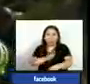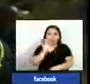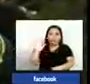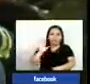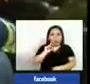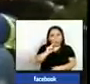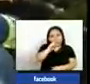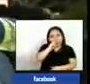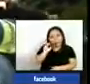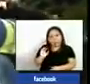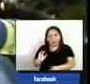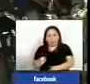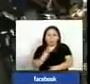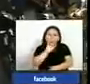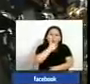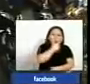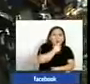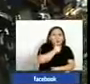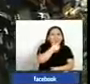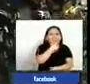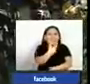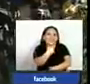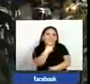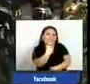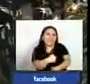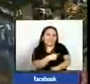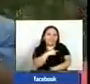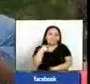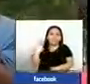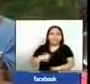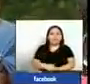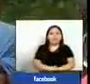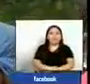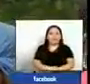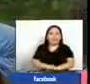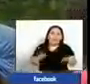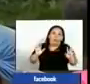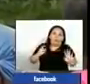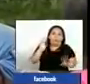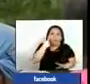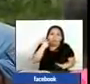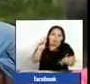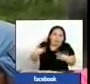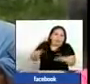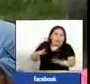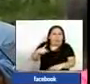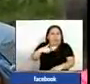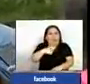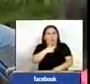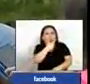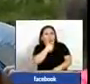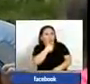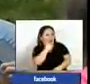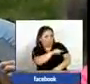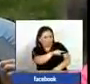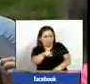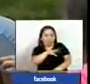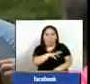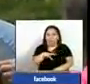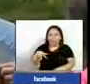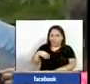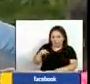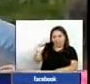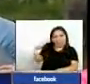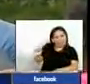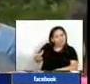menor maneja sospechas de los presuntos responsables. Pues el caso que ya se dio, yo sospecho de toda mi familia, incluso toda la que